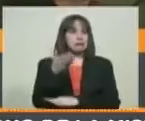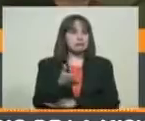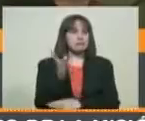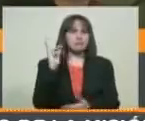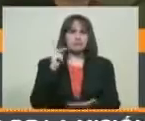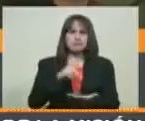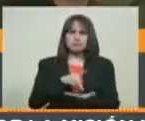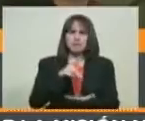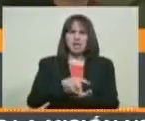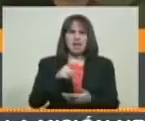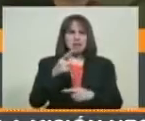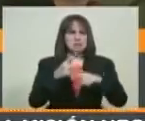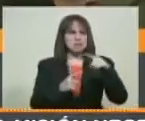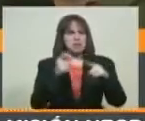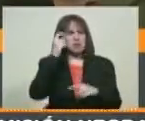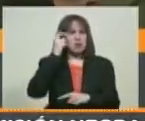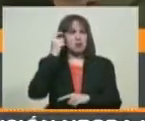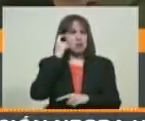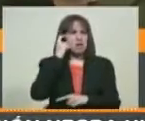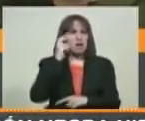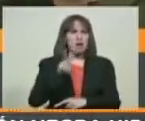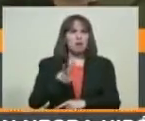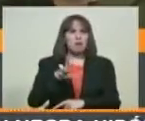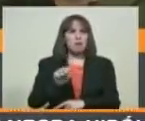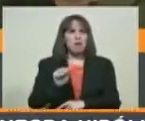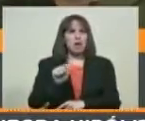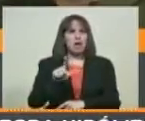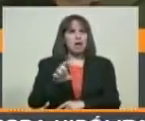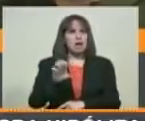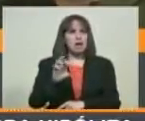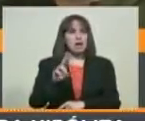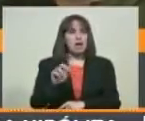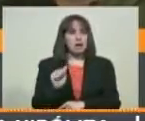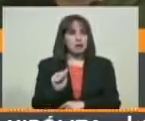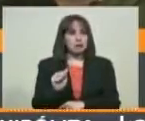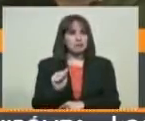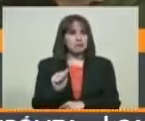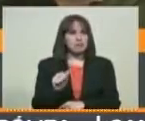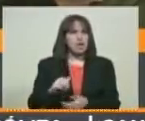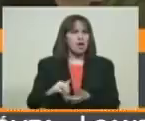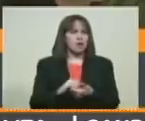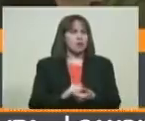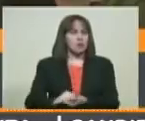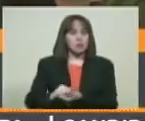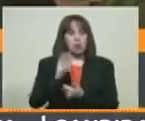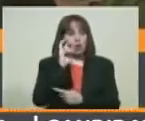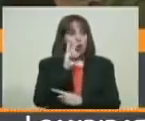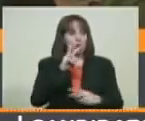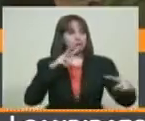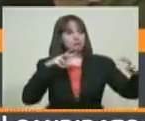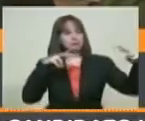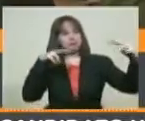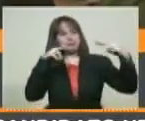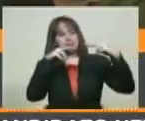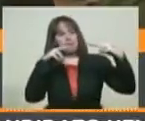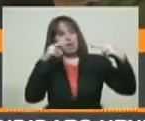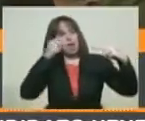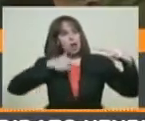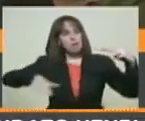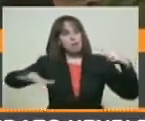al mediodía, en Valera, Estado Trujillo. Y le vi los ojos al pueblo de Trujillo.